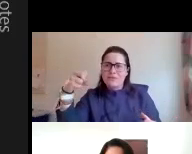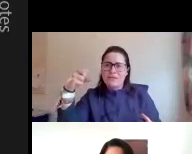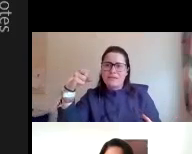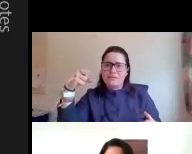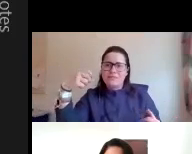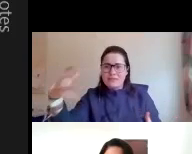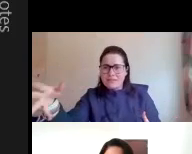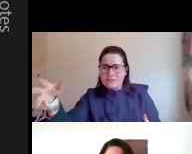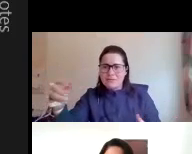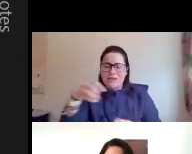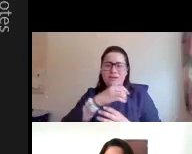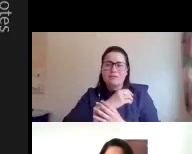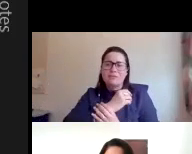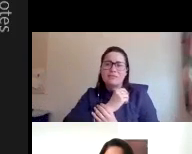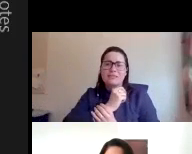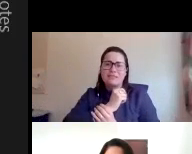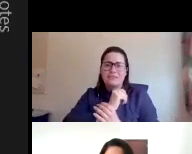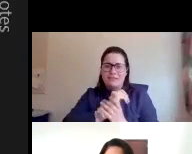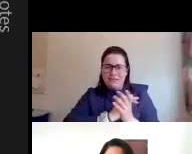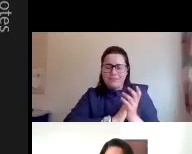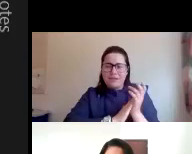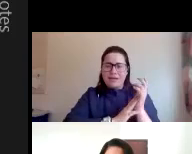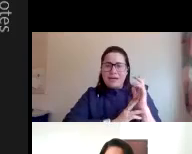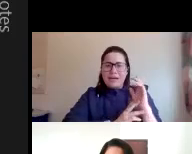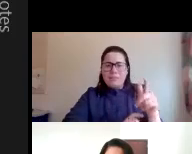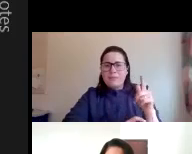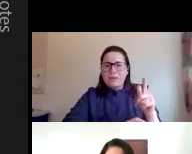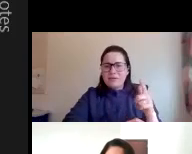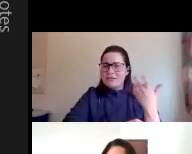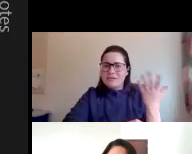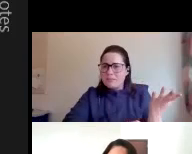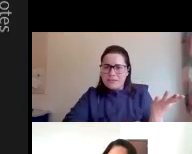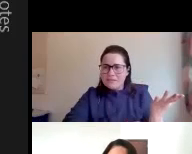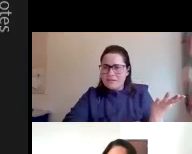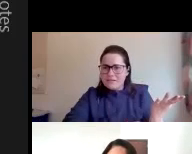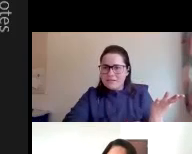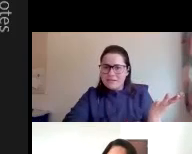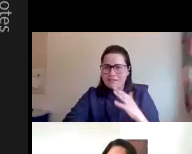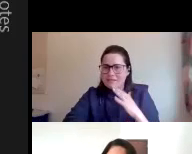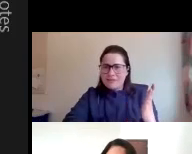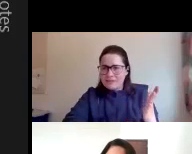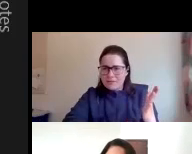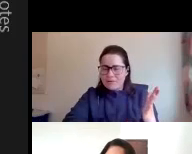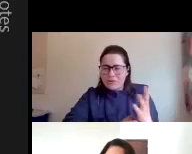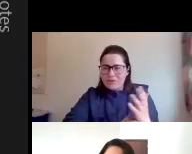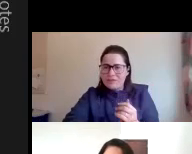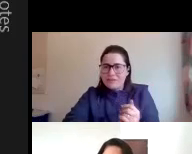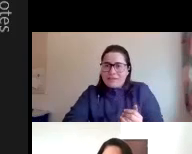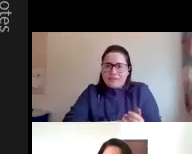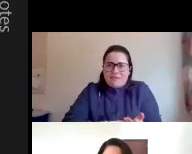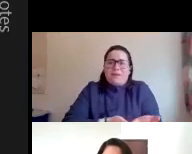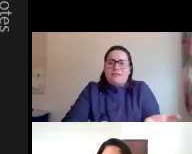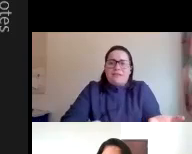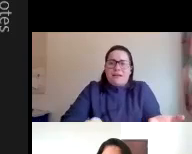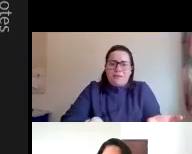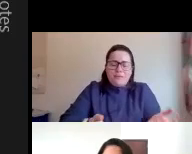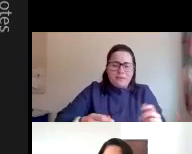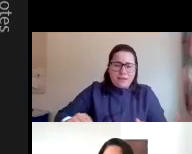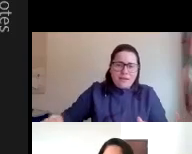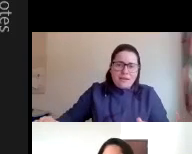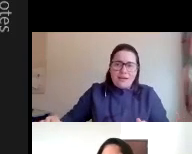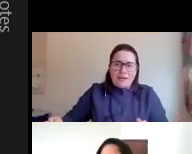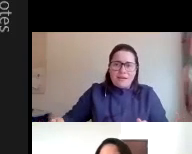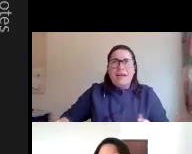los más fáciles de usar y los más fáciles de entender. El primero es la transparencia, y es así de fácil como lo ven, es qué tan transparente está el